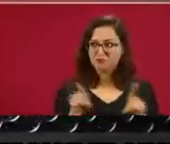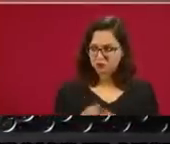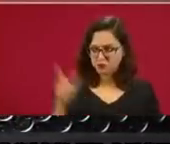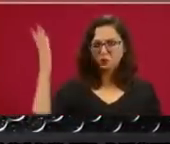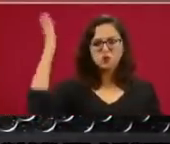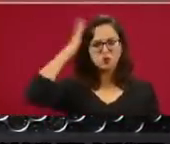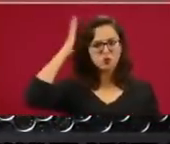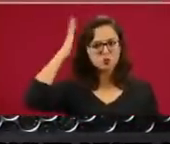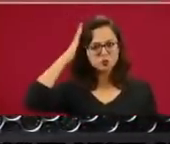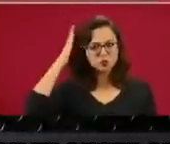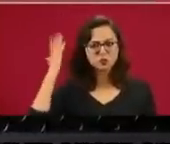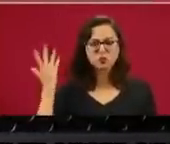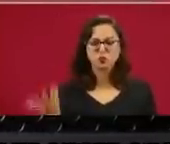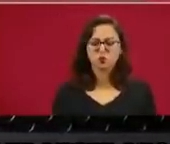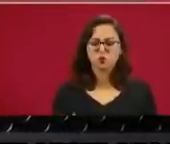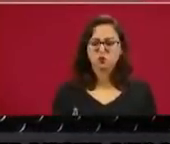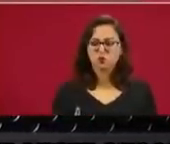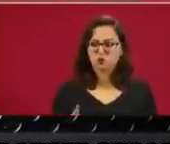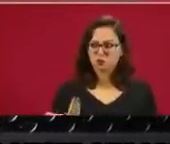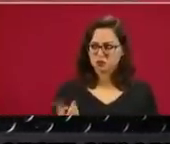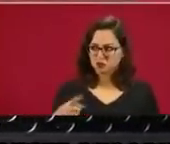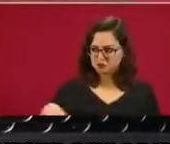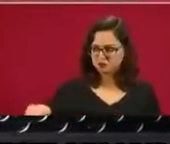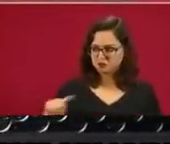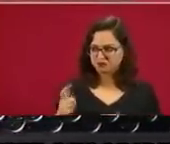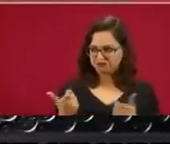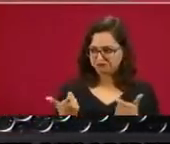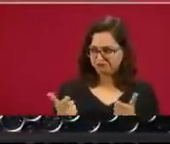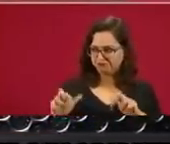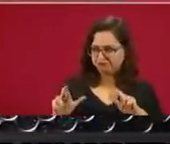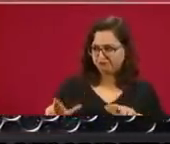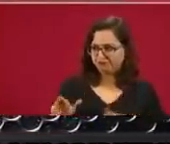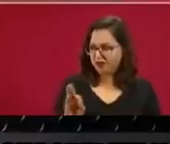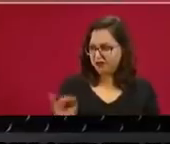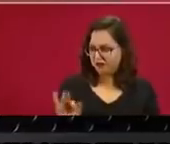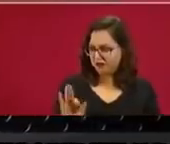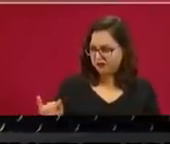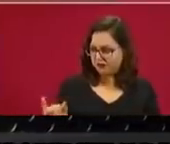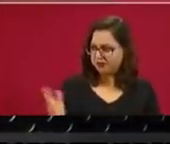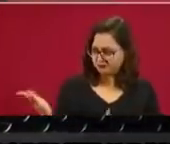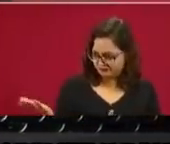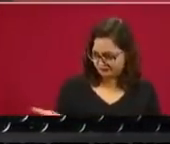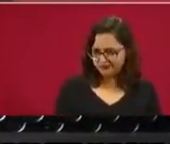machuchones, los chipocludos, los fifís.